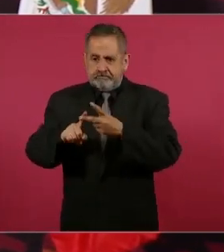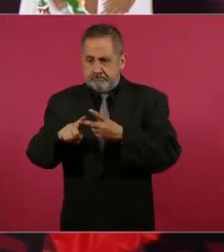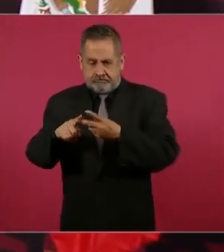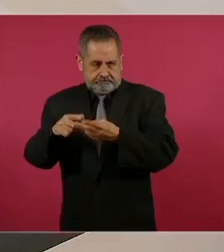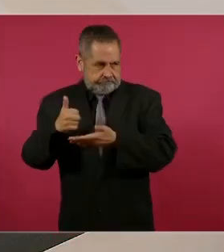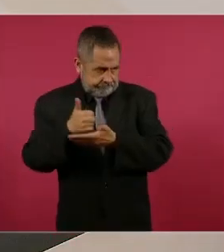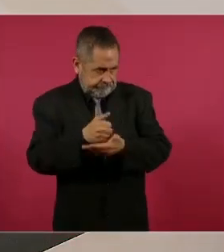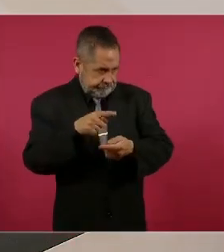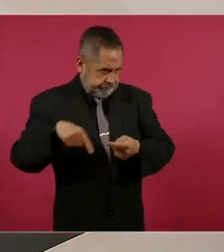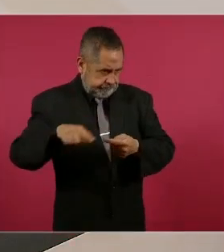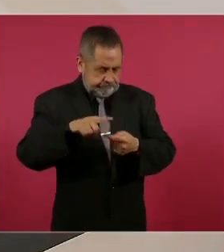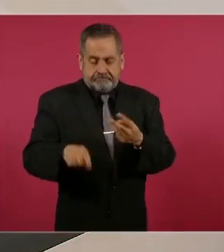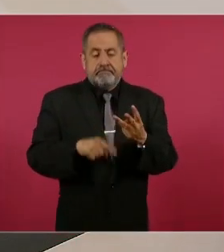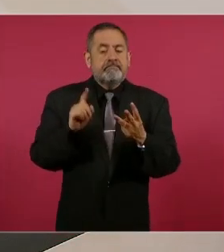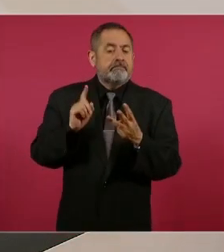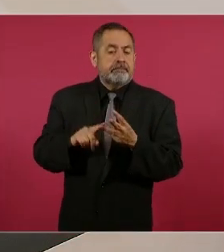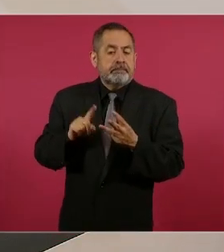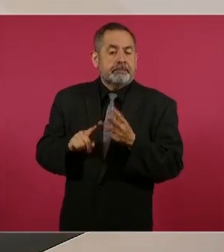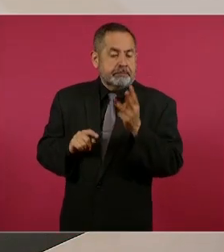La tercera